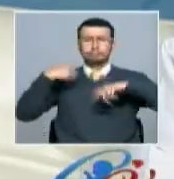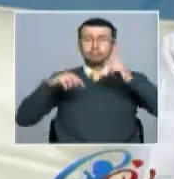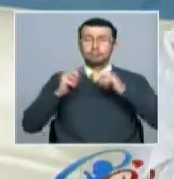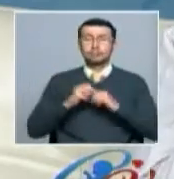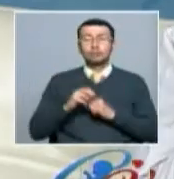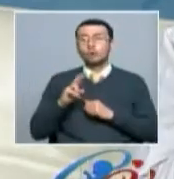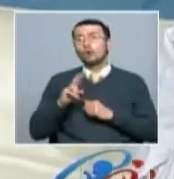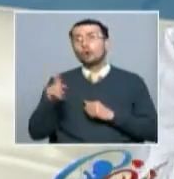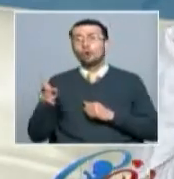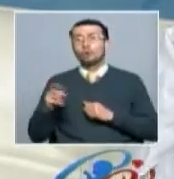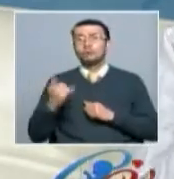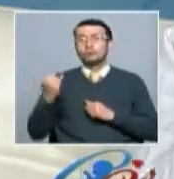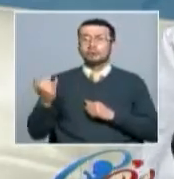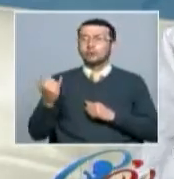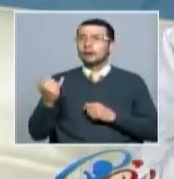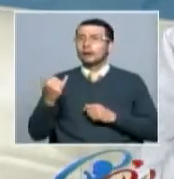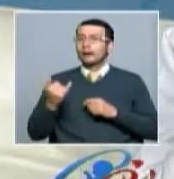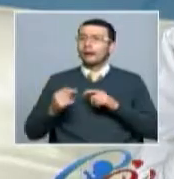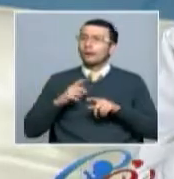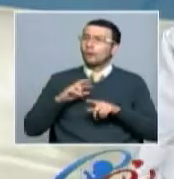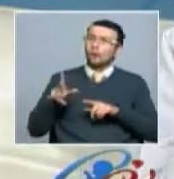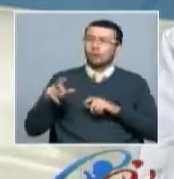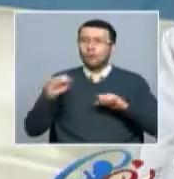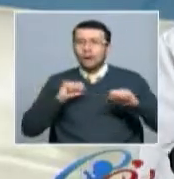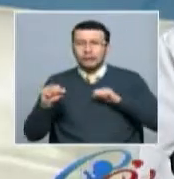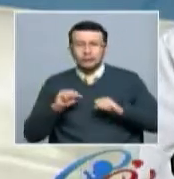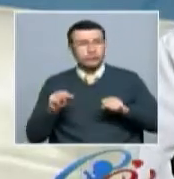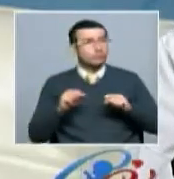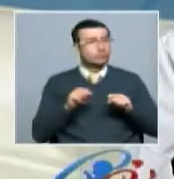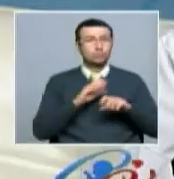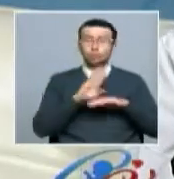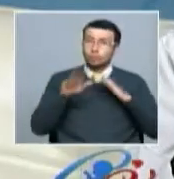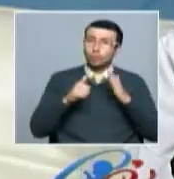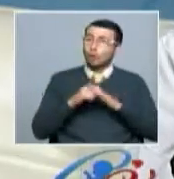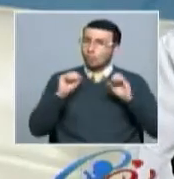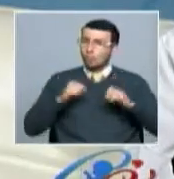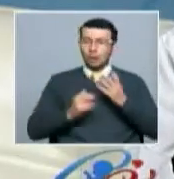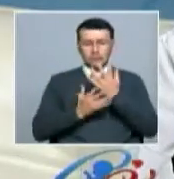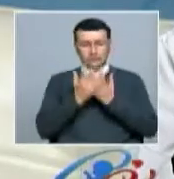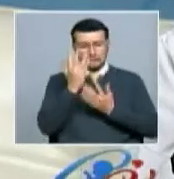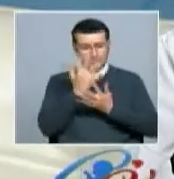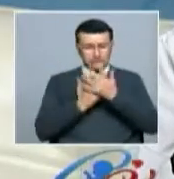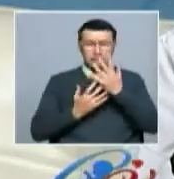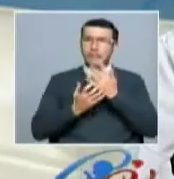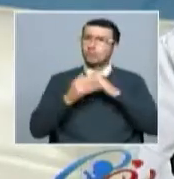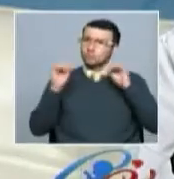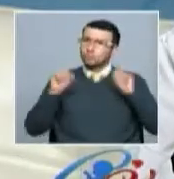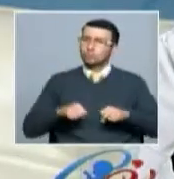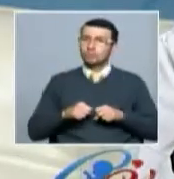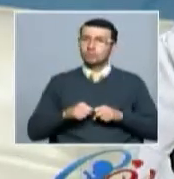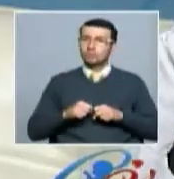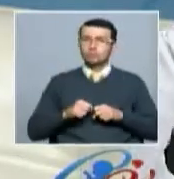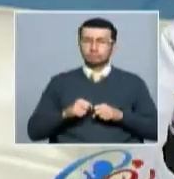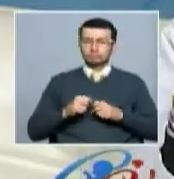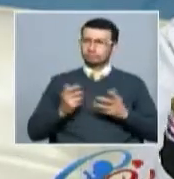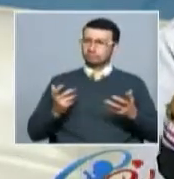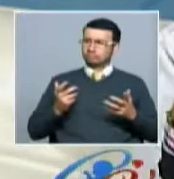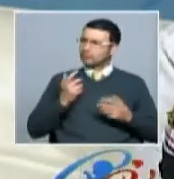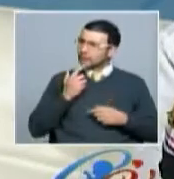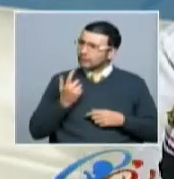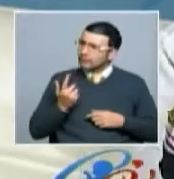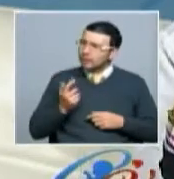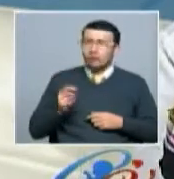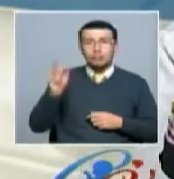el otro haciendo ciertas actividades. Y uno dice, todo lo que puede hacer con las manos. Pero uno dice, ¿y por qué